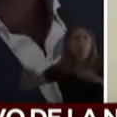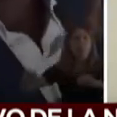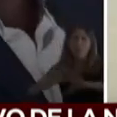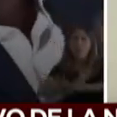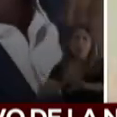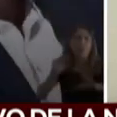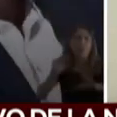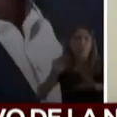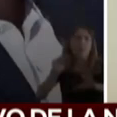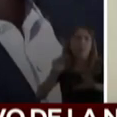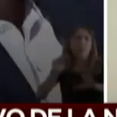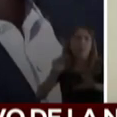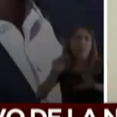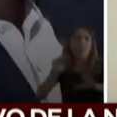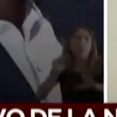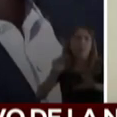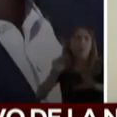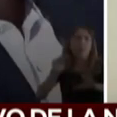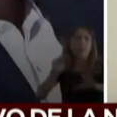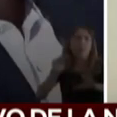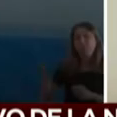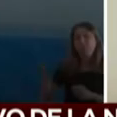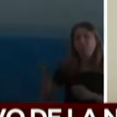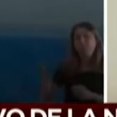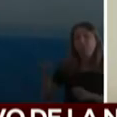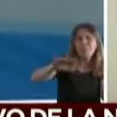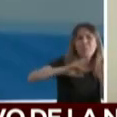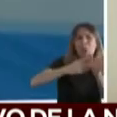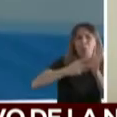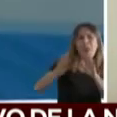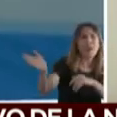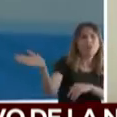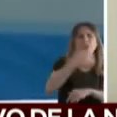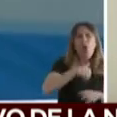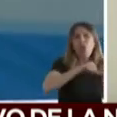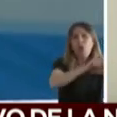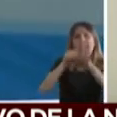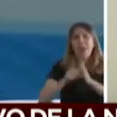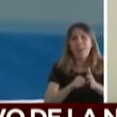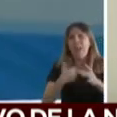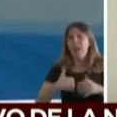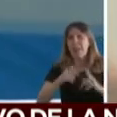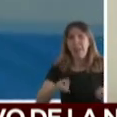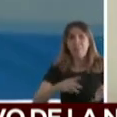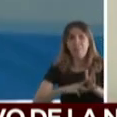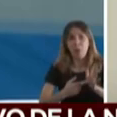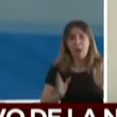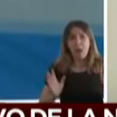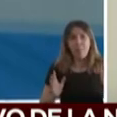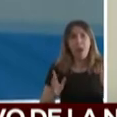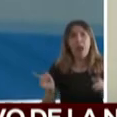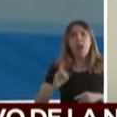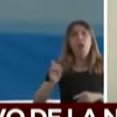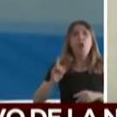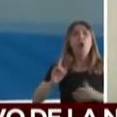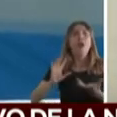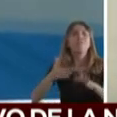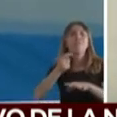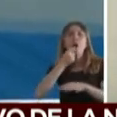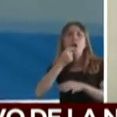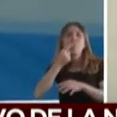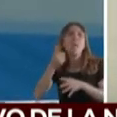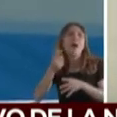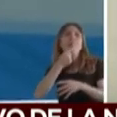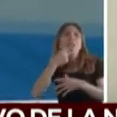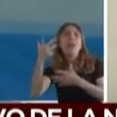cambió, y hace falta justamente una coalición más amplia de gobierno, con un candidato como Alberto, que es más dialoguista,